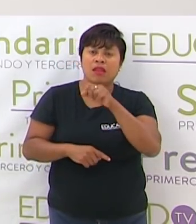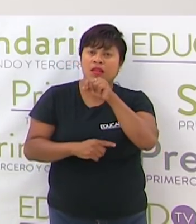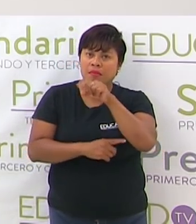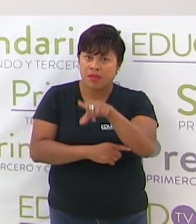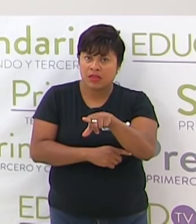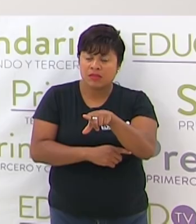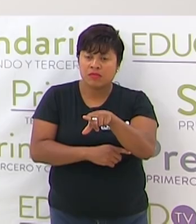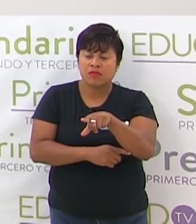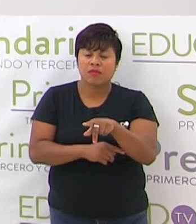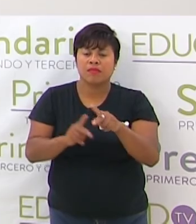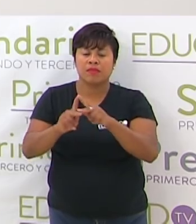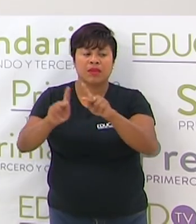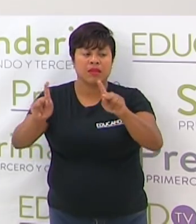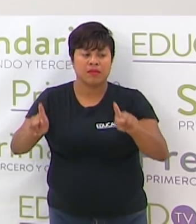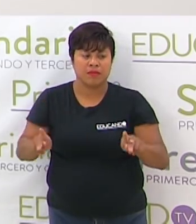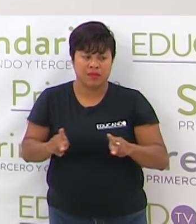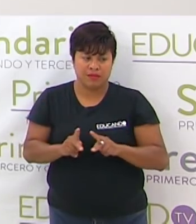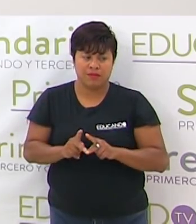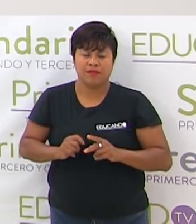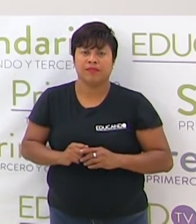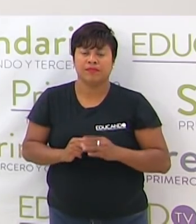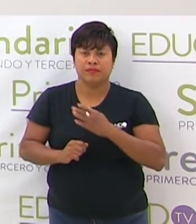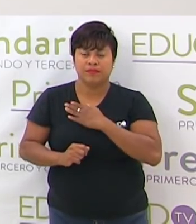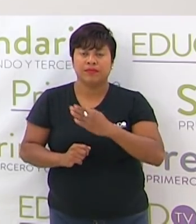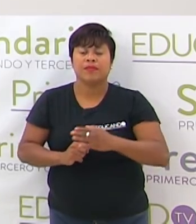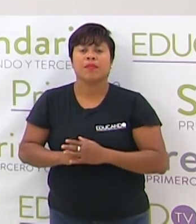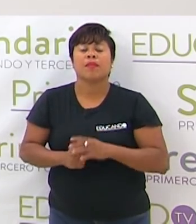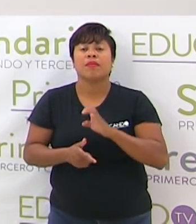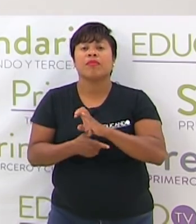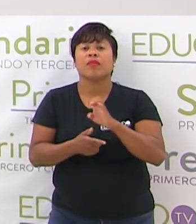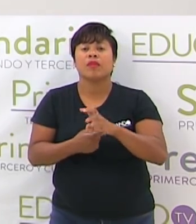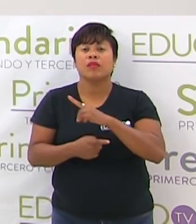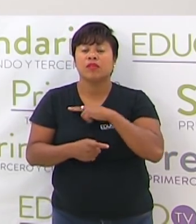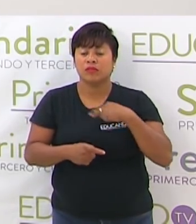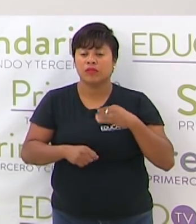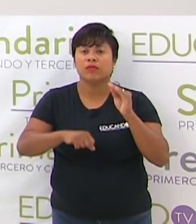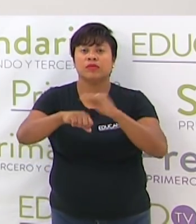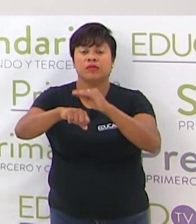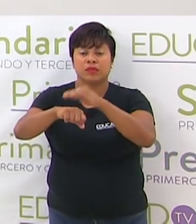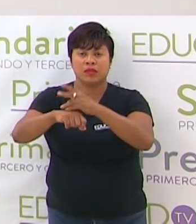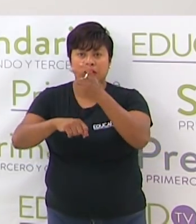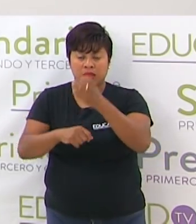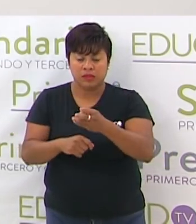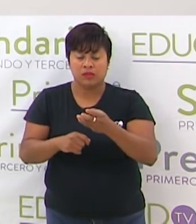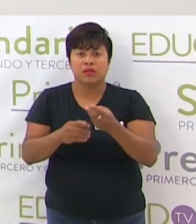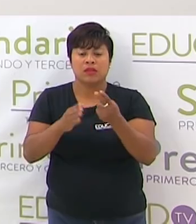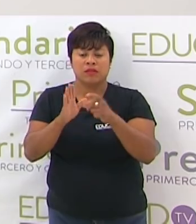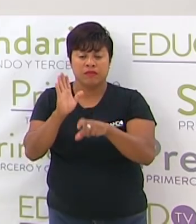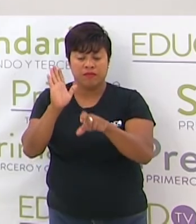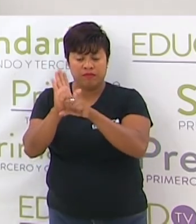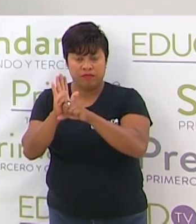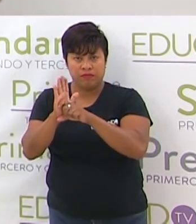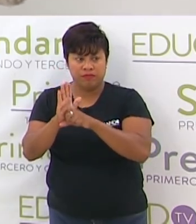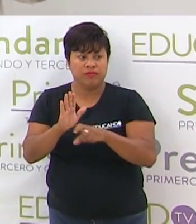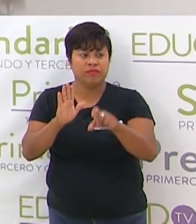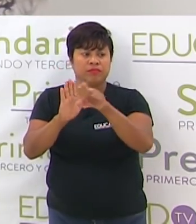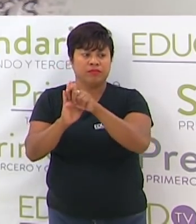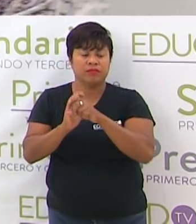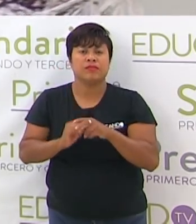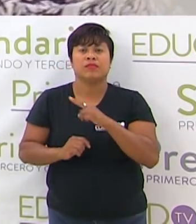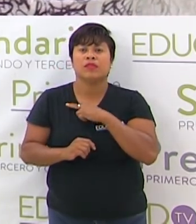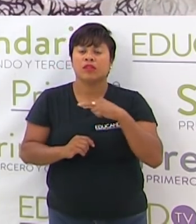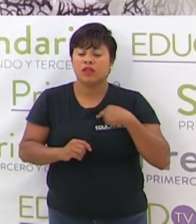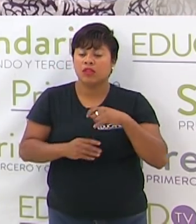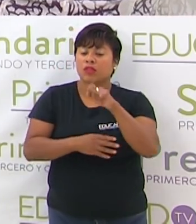tienen el mismo perímetro. Bueno, entonces vamos a poner esta figura de este lado